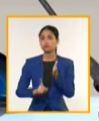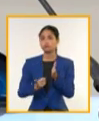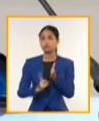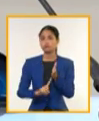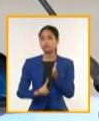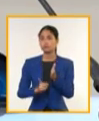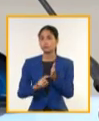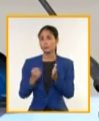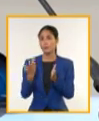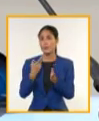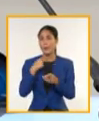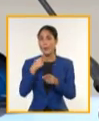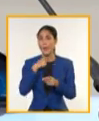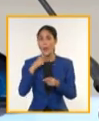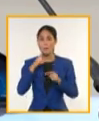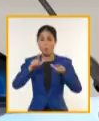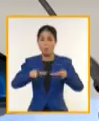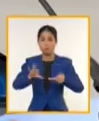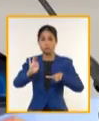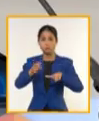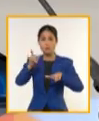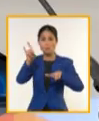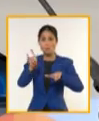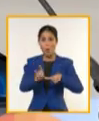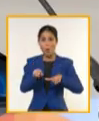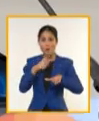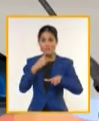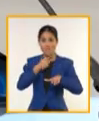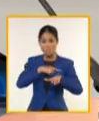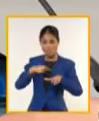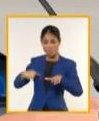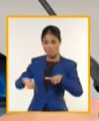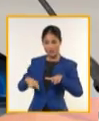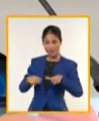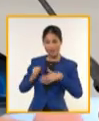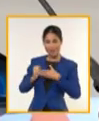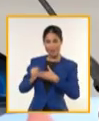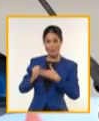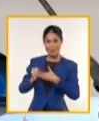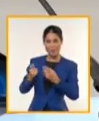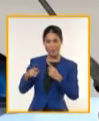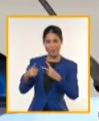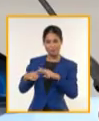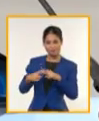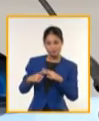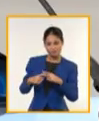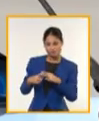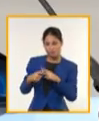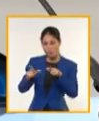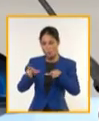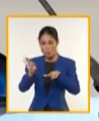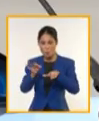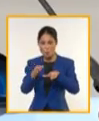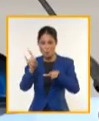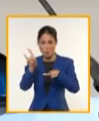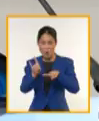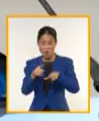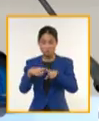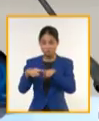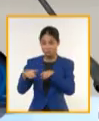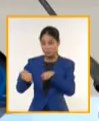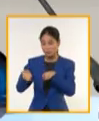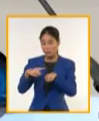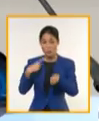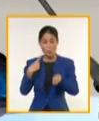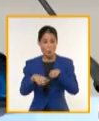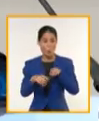de los parques solares que China está colaborando para construir. También está el caso de la posibilidad de construir parques